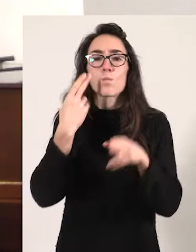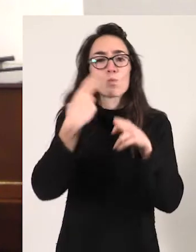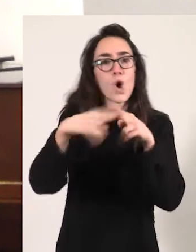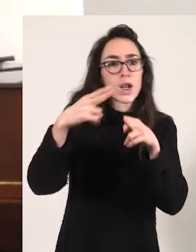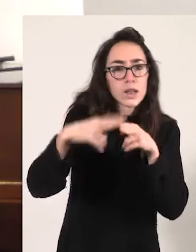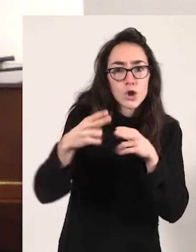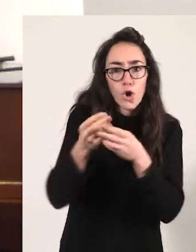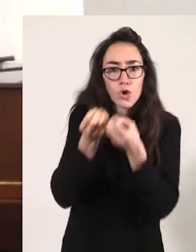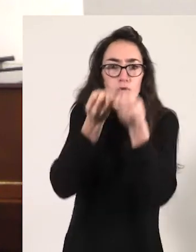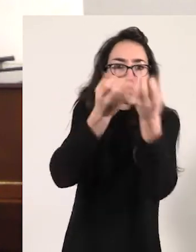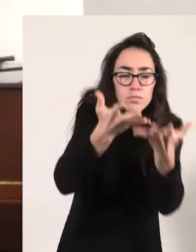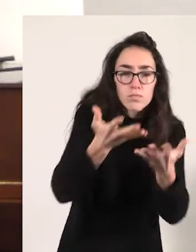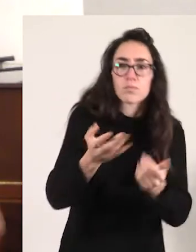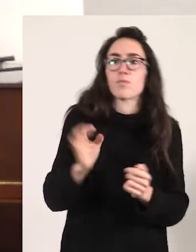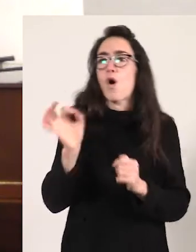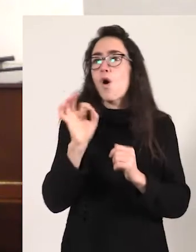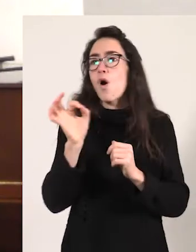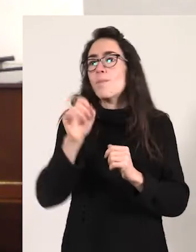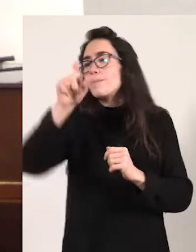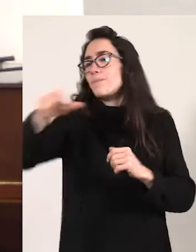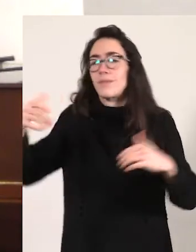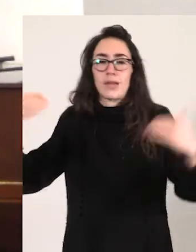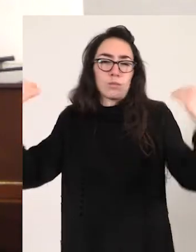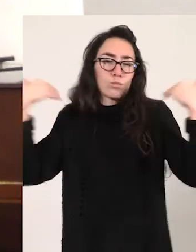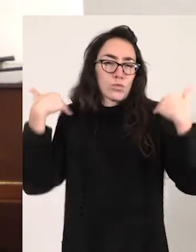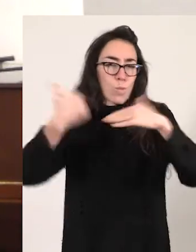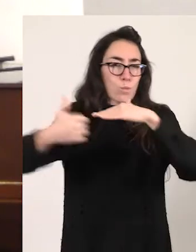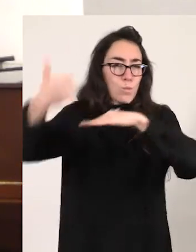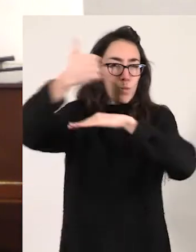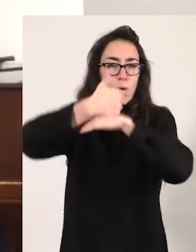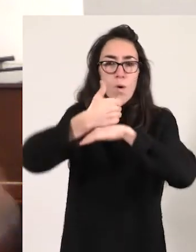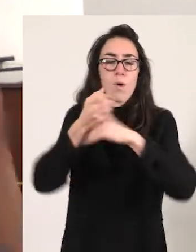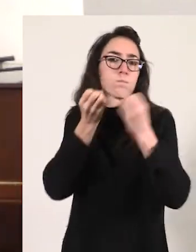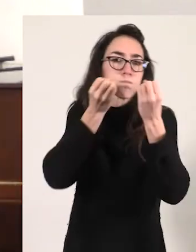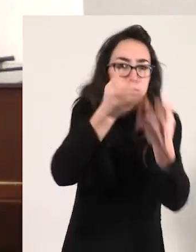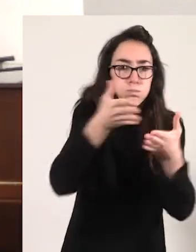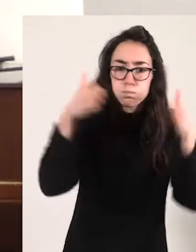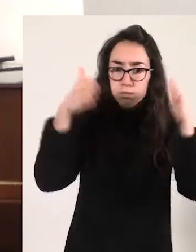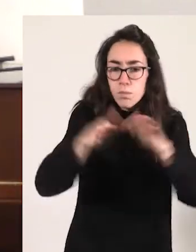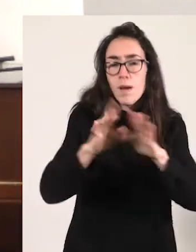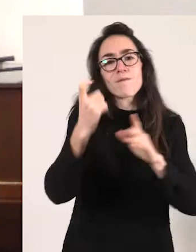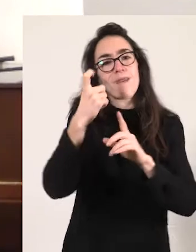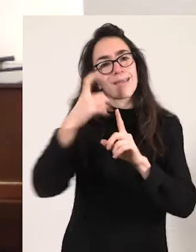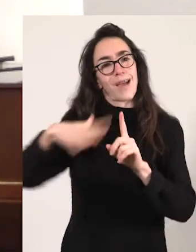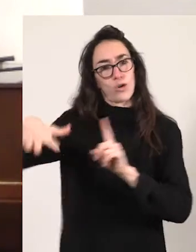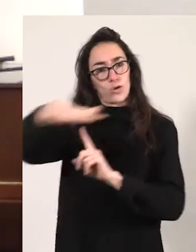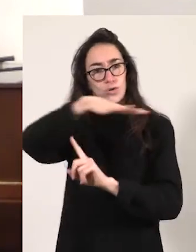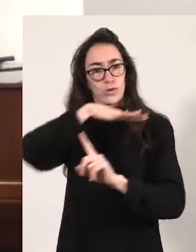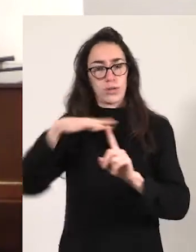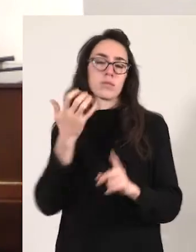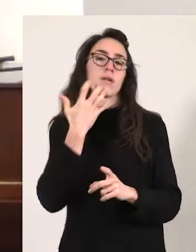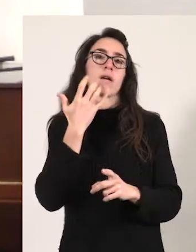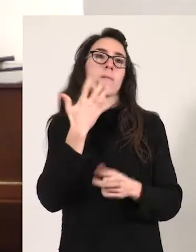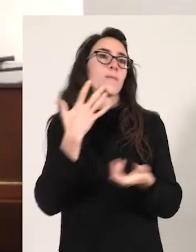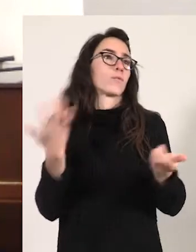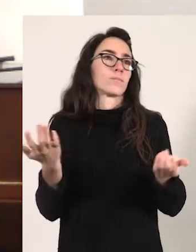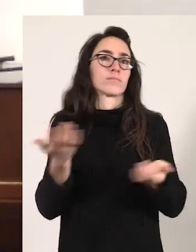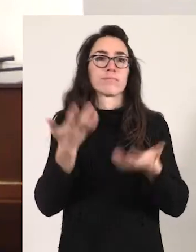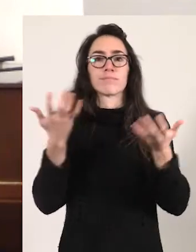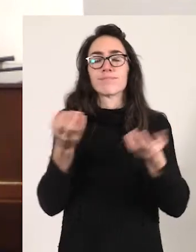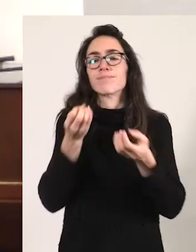las declaraciones de políticos, de responsables, de lo que sea, ¿no? Sin que haya un contexto, declaraciones